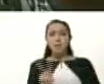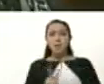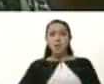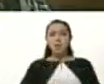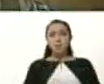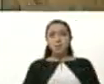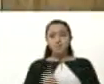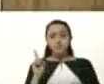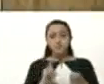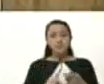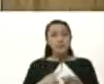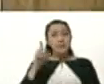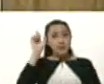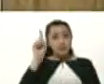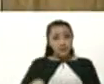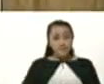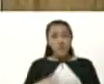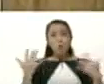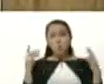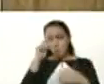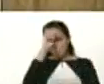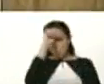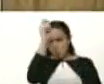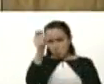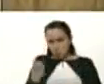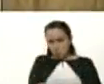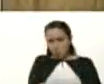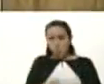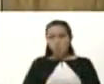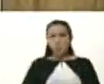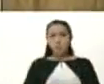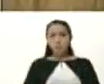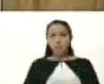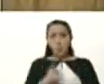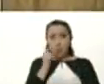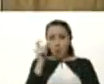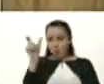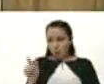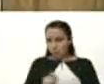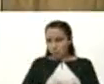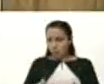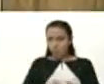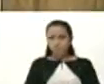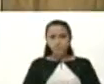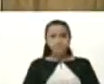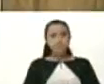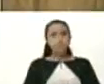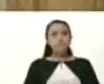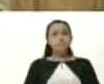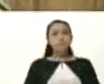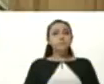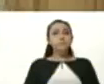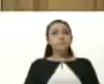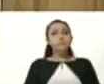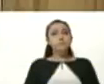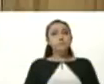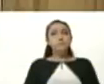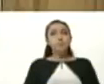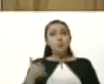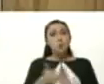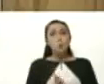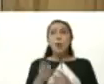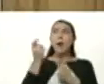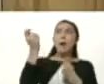Segundo, reconocer y aplaudir, este es de Iván Pérez Rossi, reconocer y aplaudir el